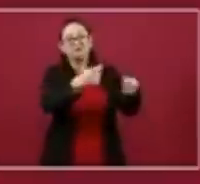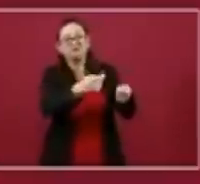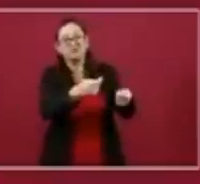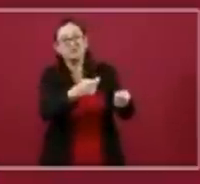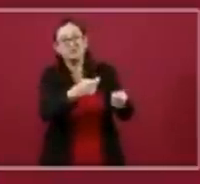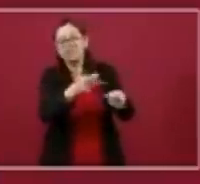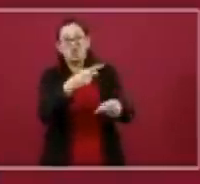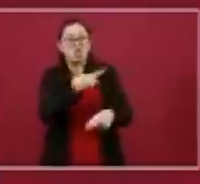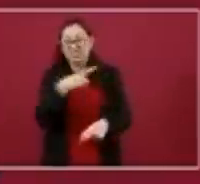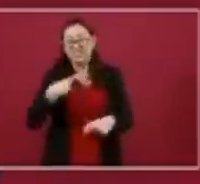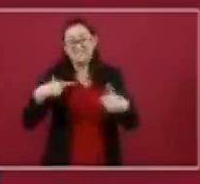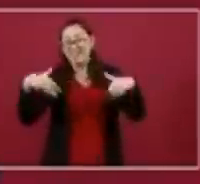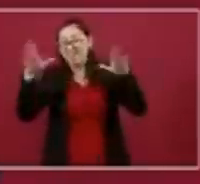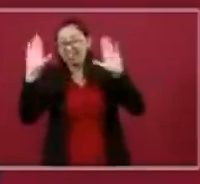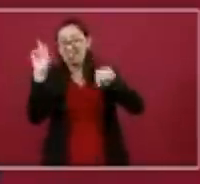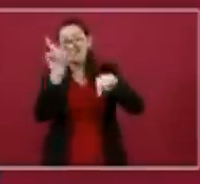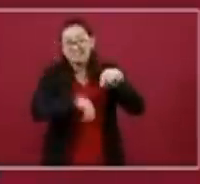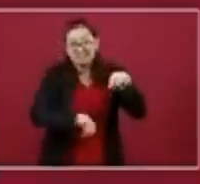en